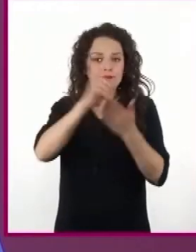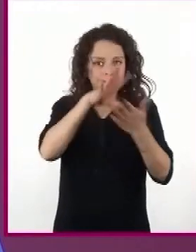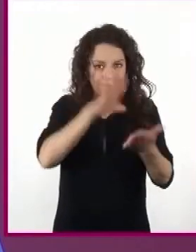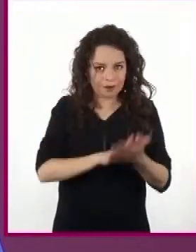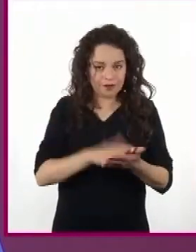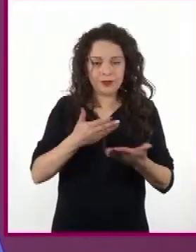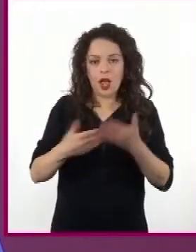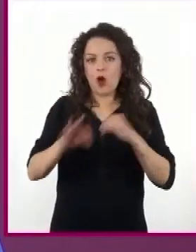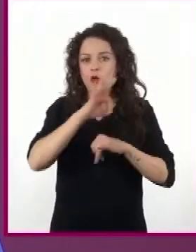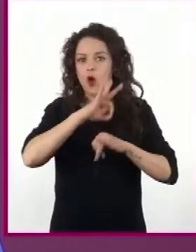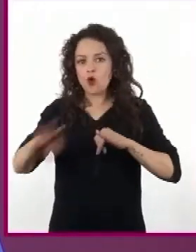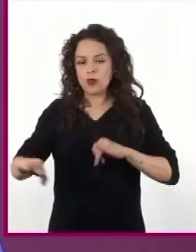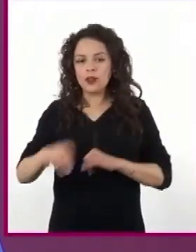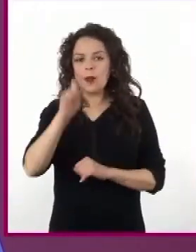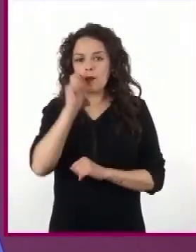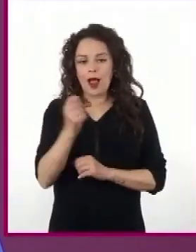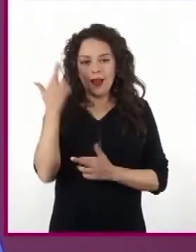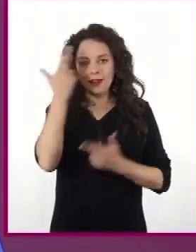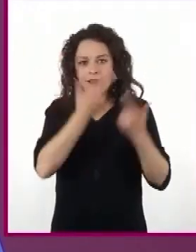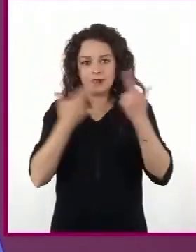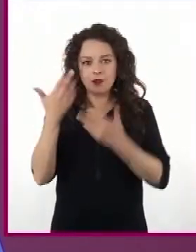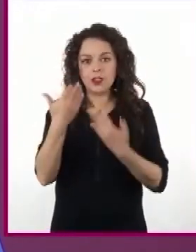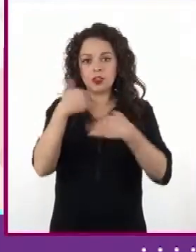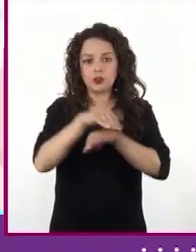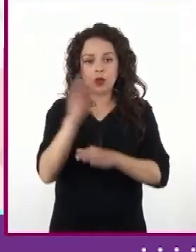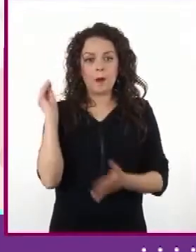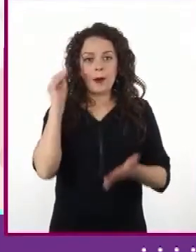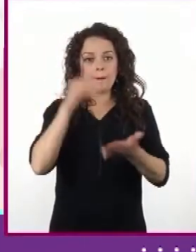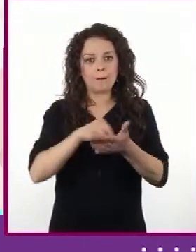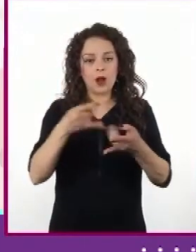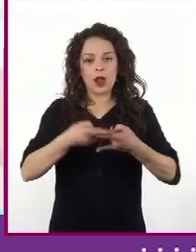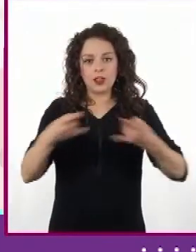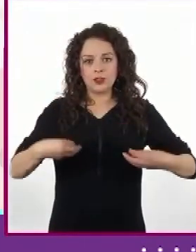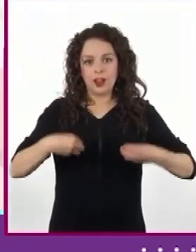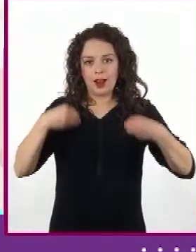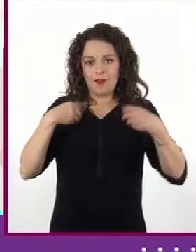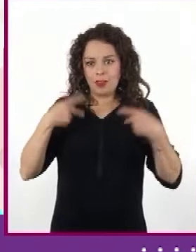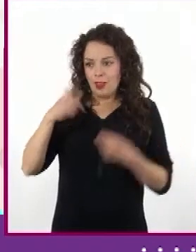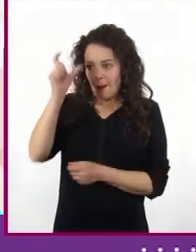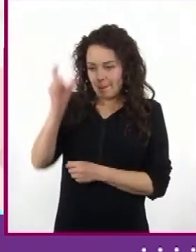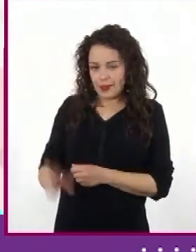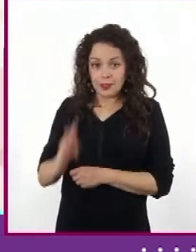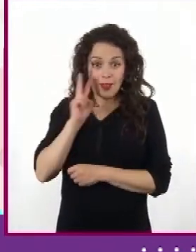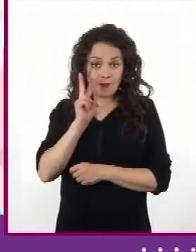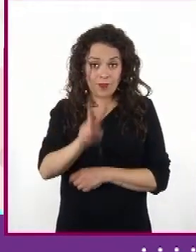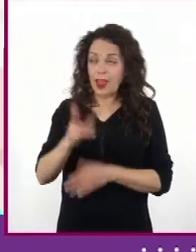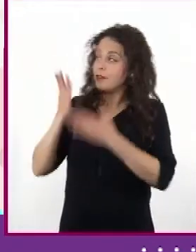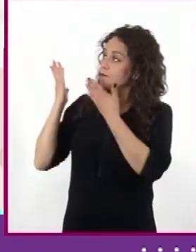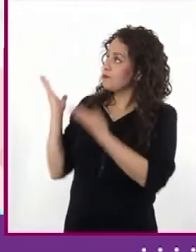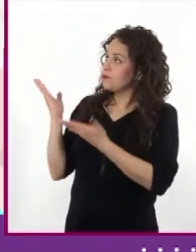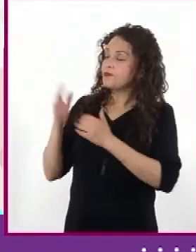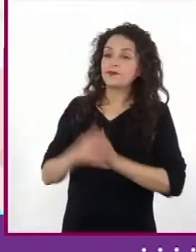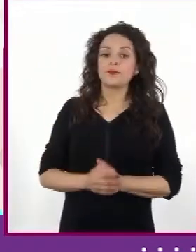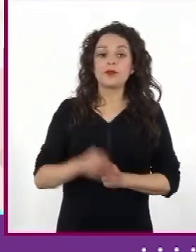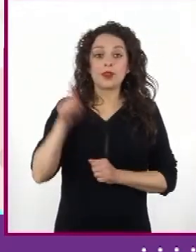último aspecto a considerar en la biografía. Leamos. Amalia Hernández fundó